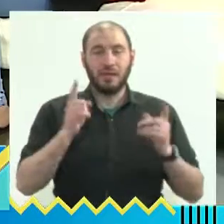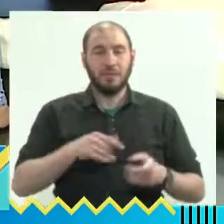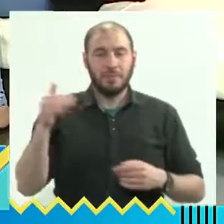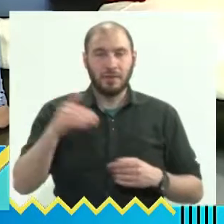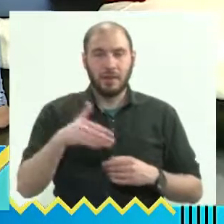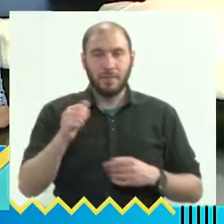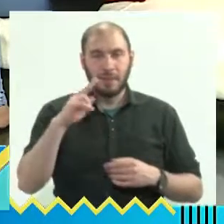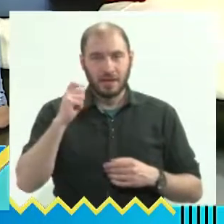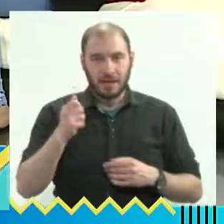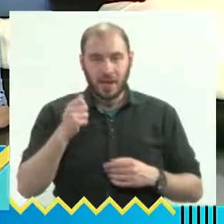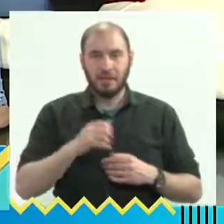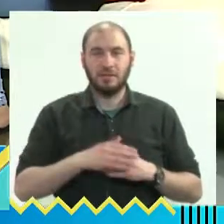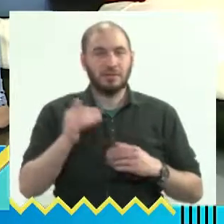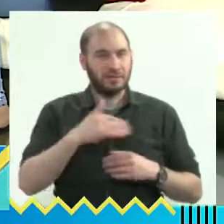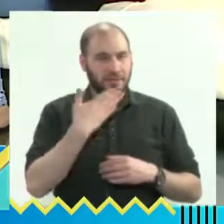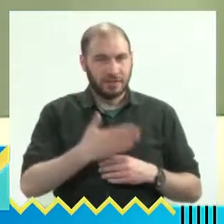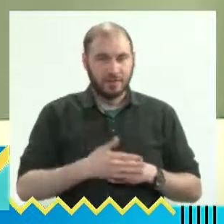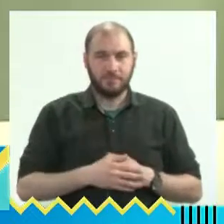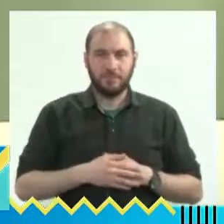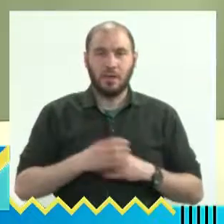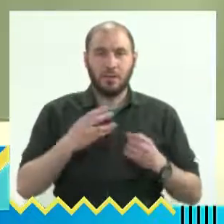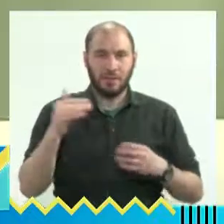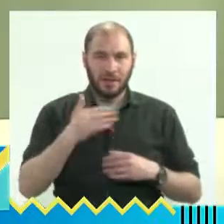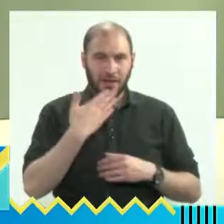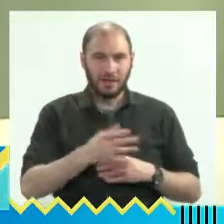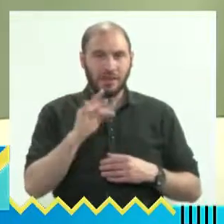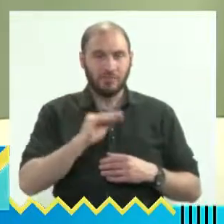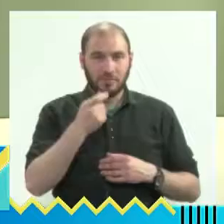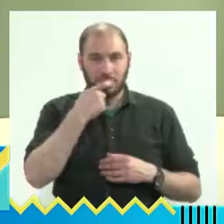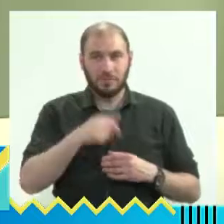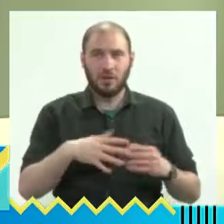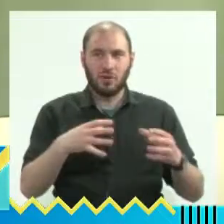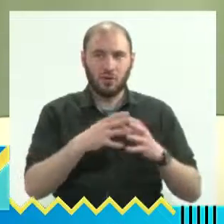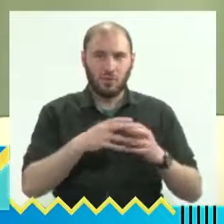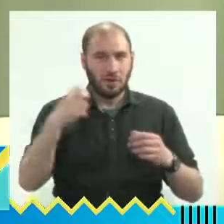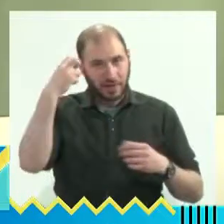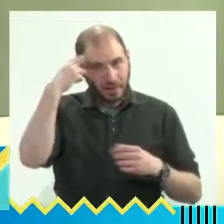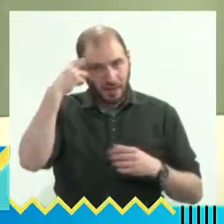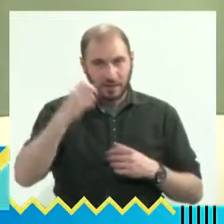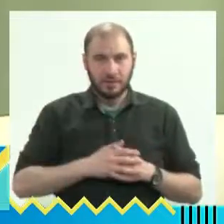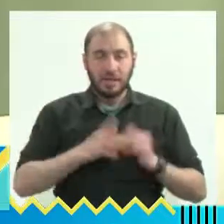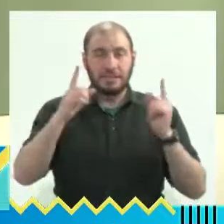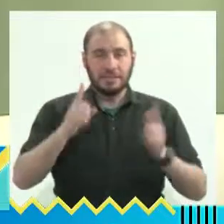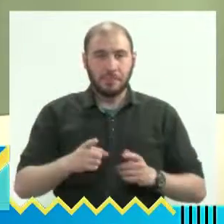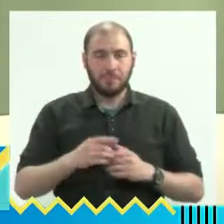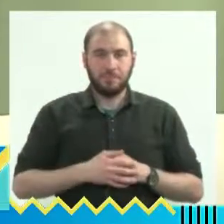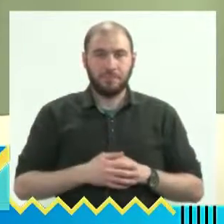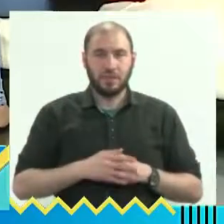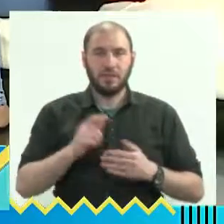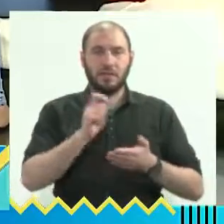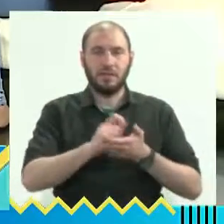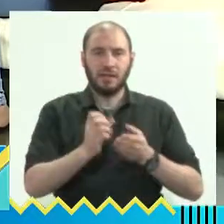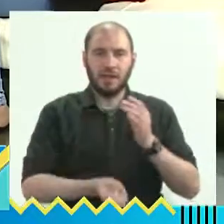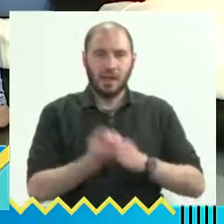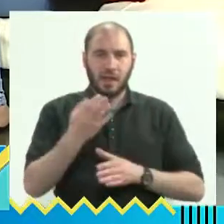con nosotros María José Sanz. Muchísimas gracias, María, por estar acá. Diputada provincial por el bloque de la Unión Cívica Radical y autora